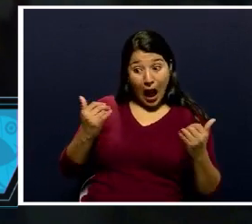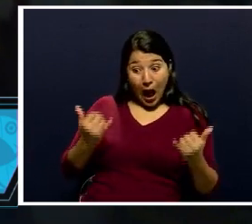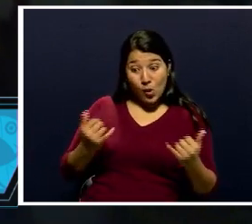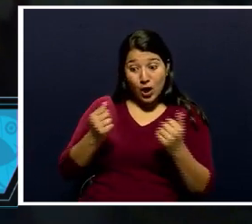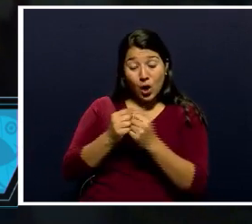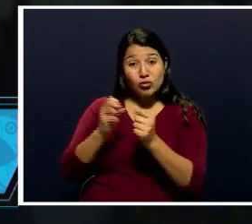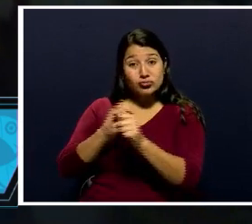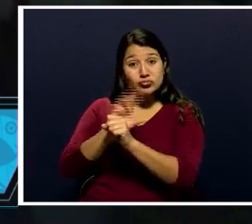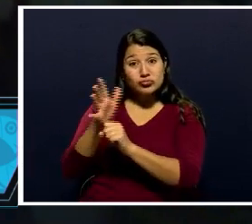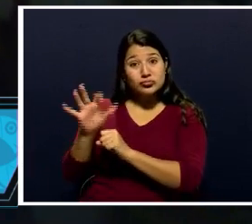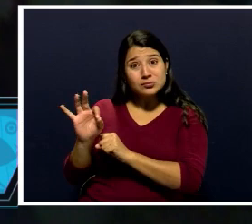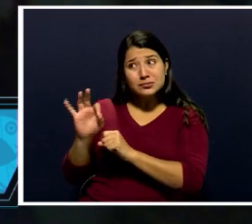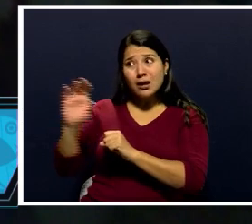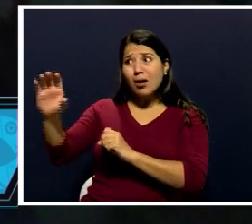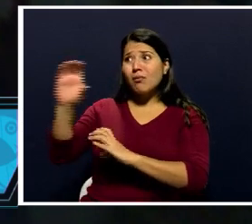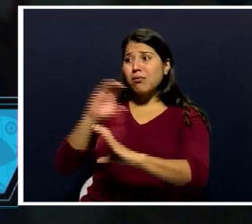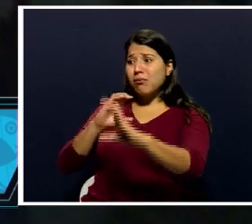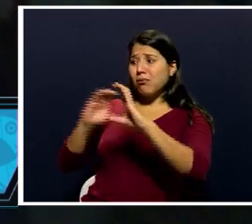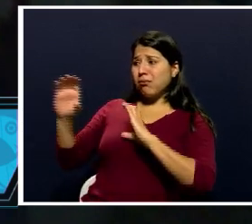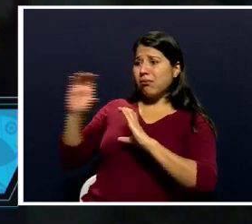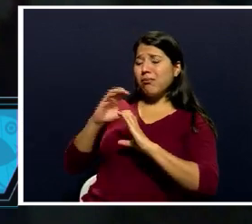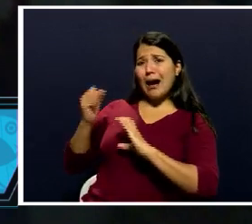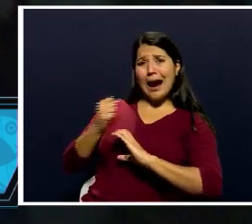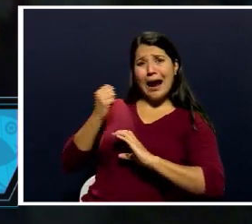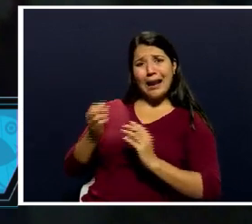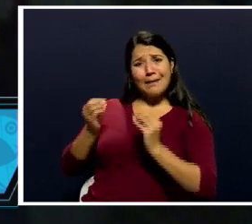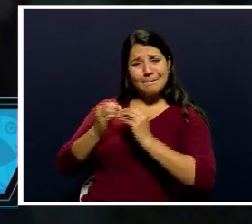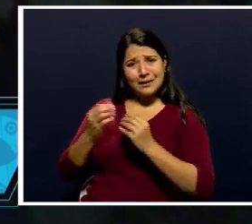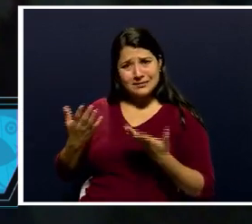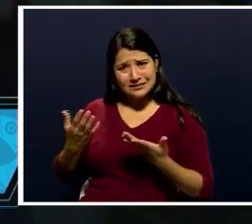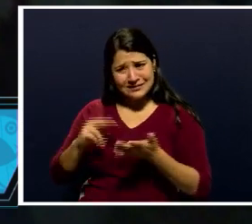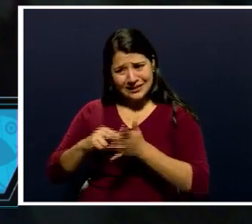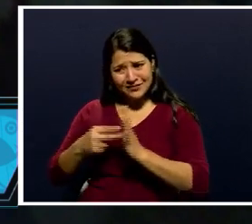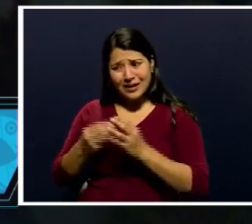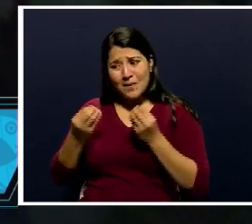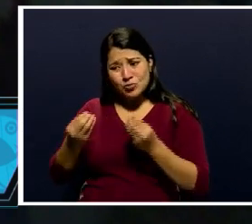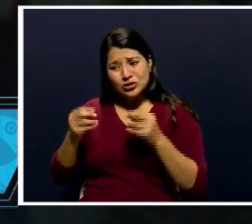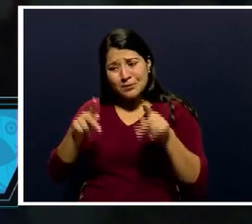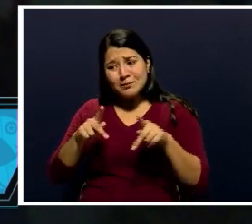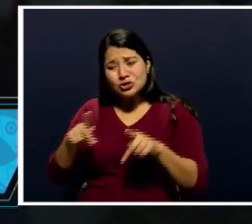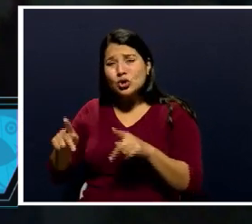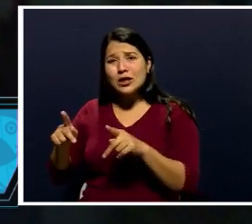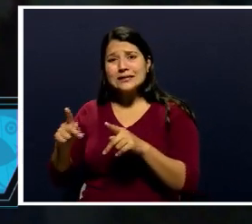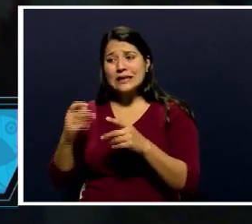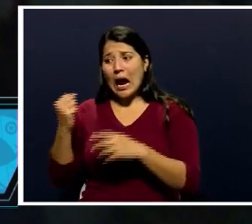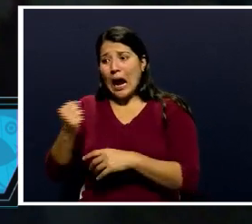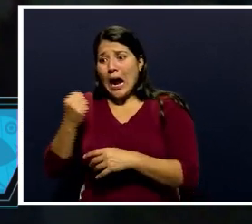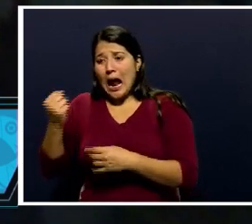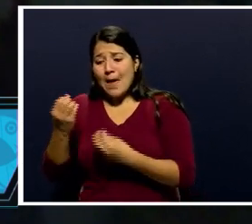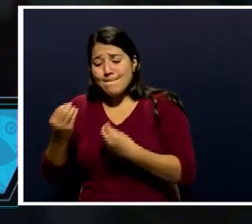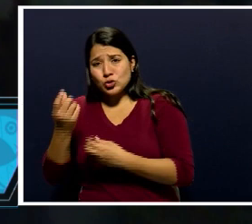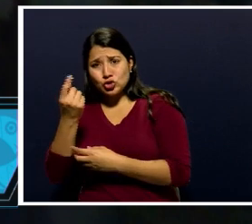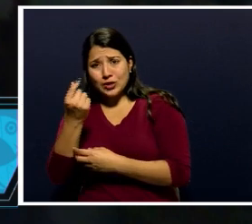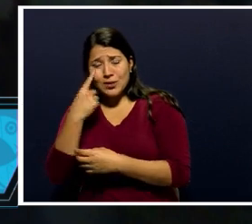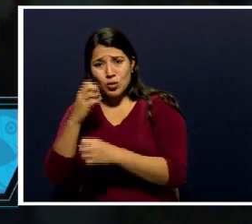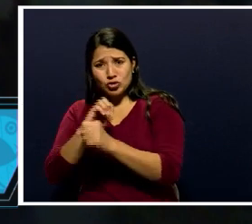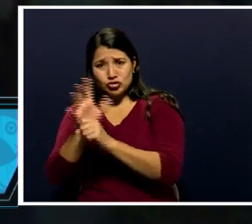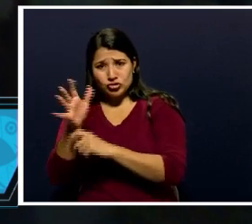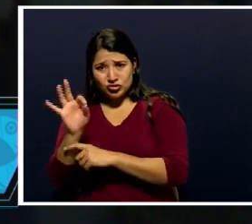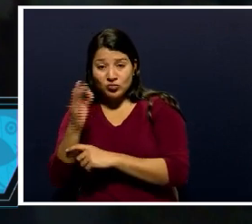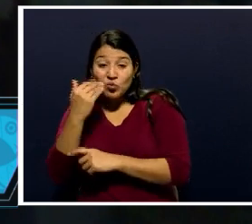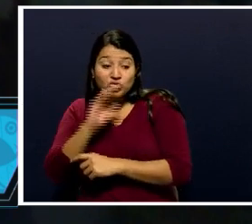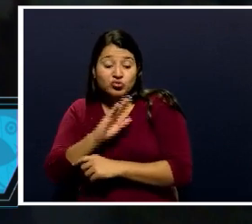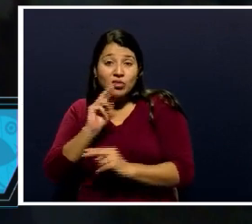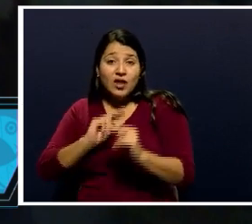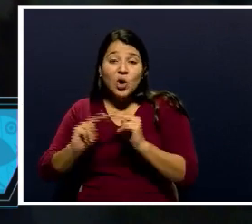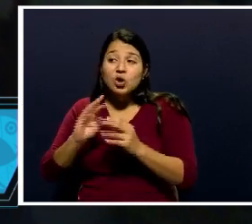gente a la que le está yendo muy bien esta pandemia y hay gente que lo está perdiendo todo. Entonces yo creo que aquí hay que poner en el centro de la